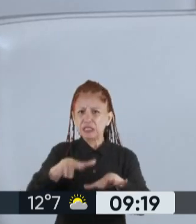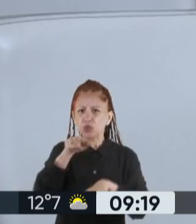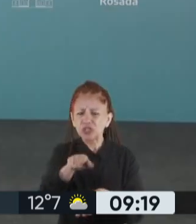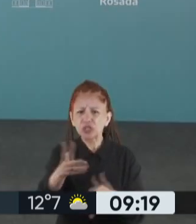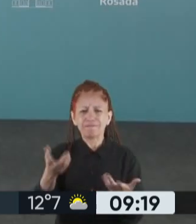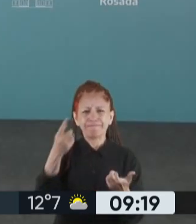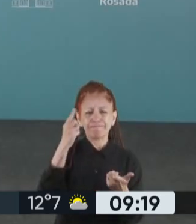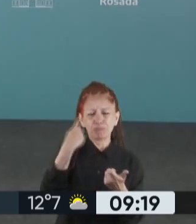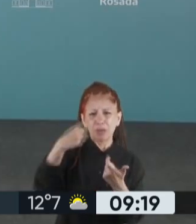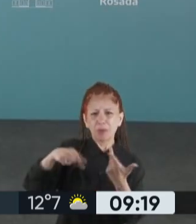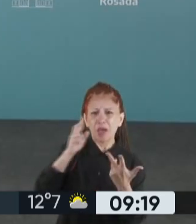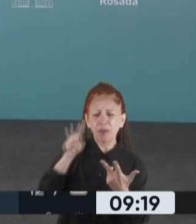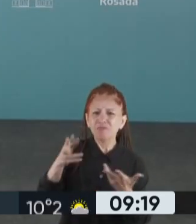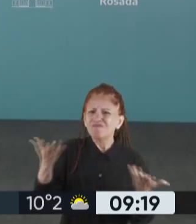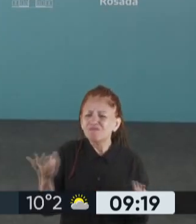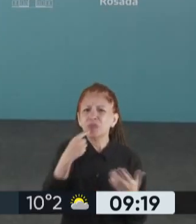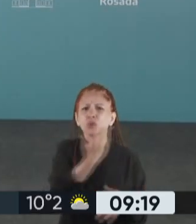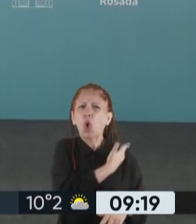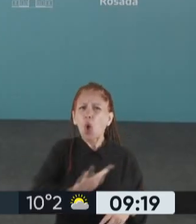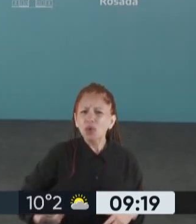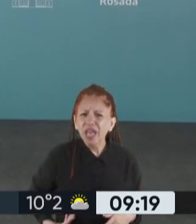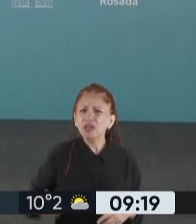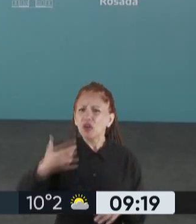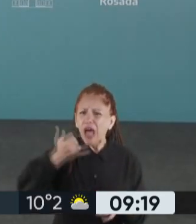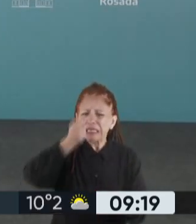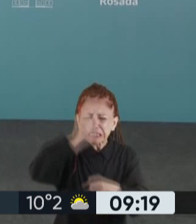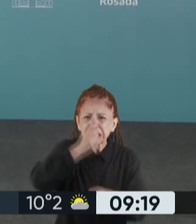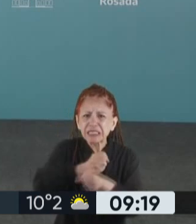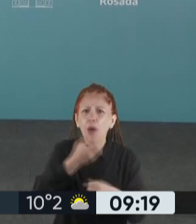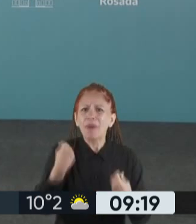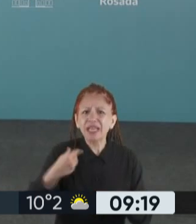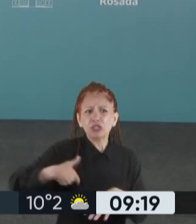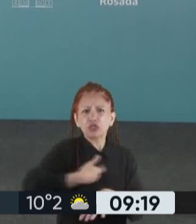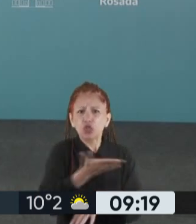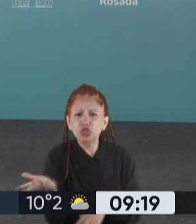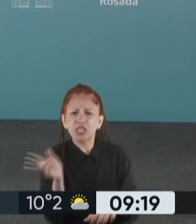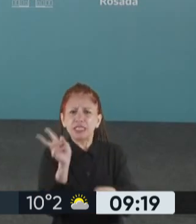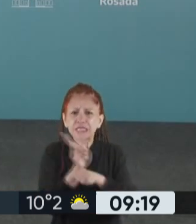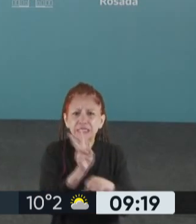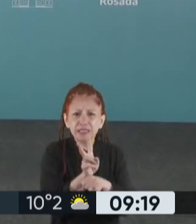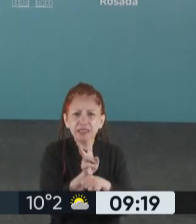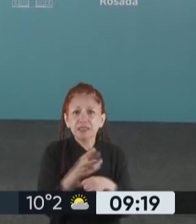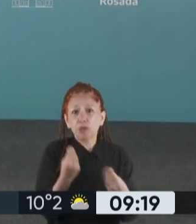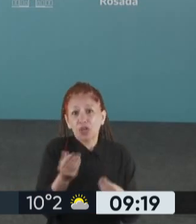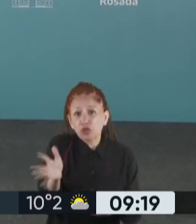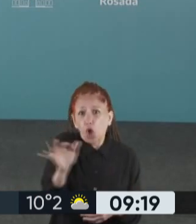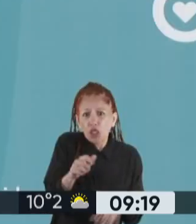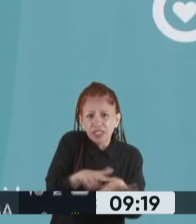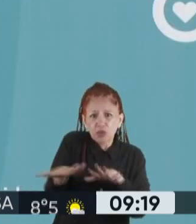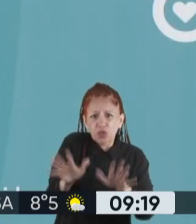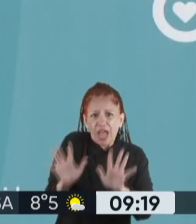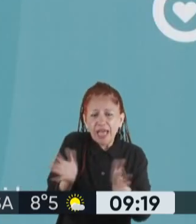en tratar de darle por lo menos un poco más de sentido de contención a la sociedad que se enfrenta también a estos hechos día a día?